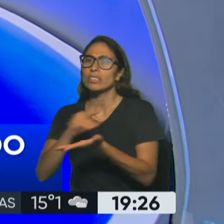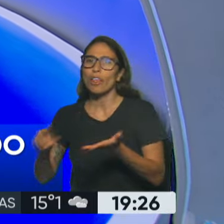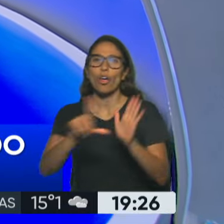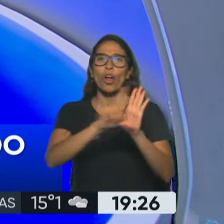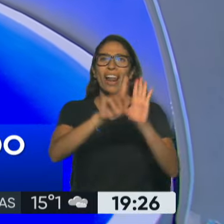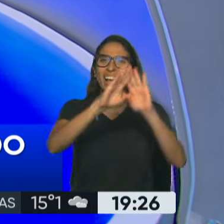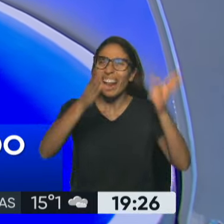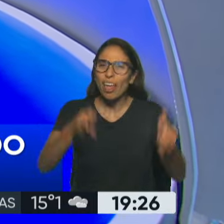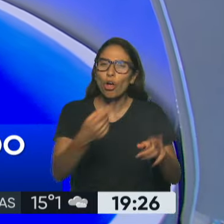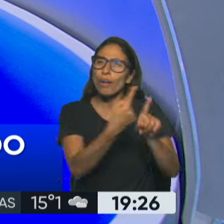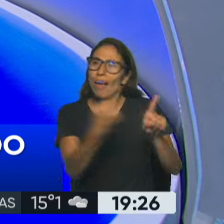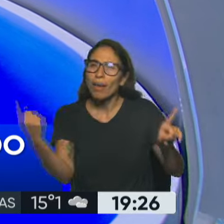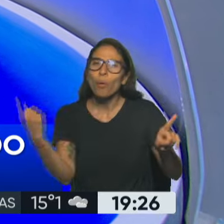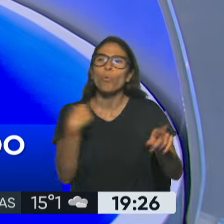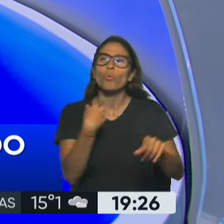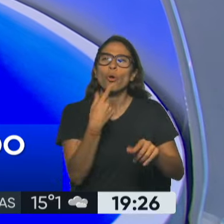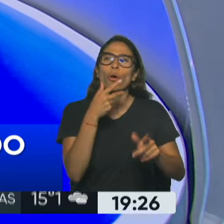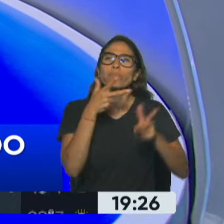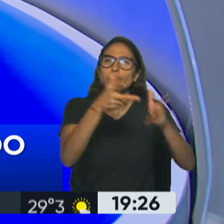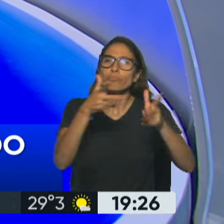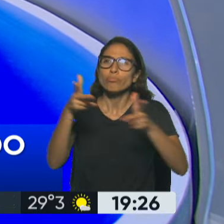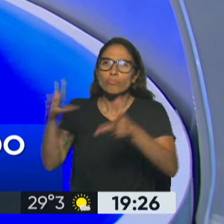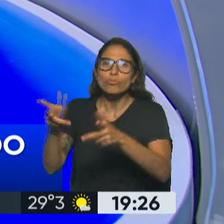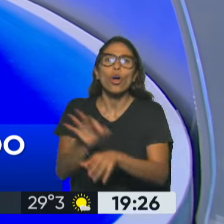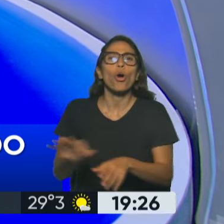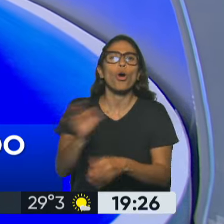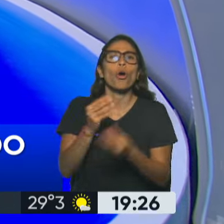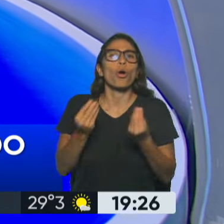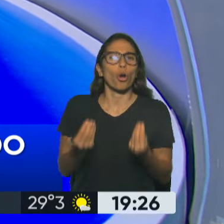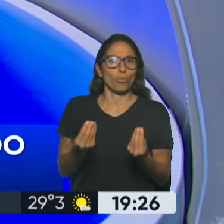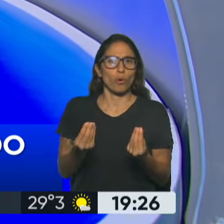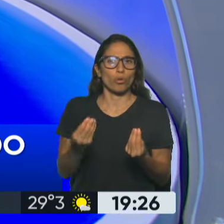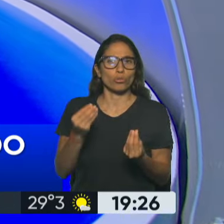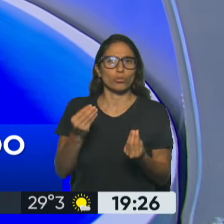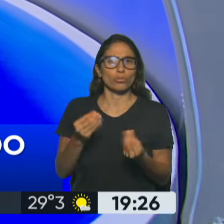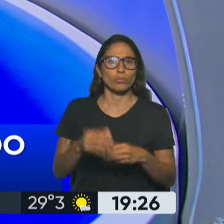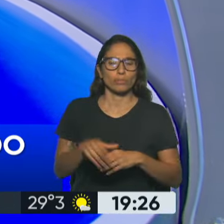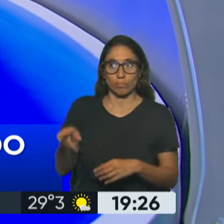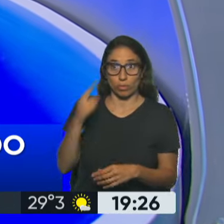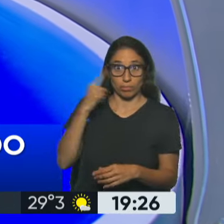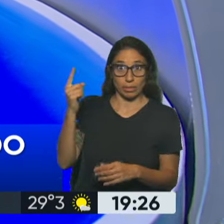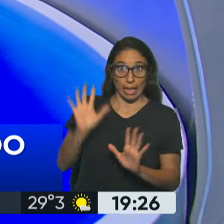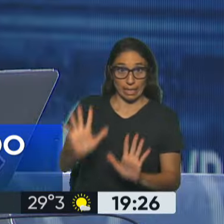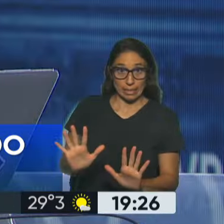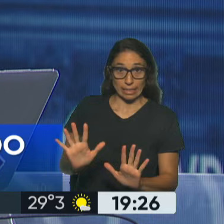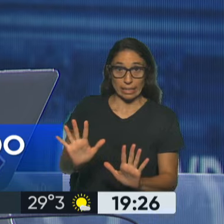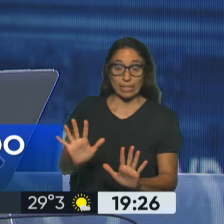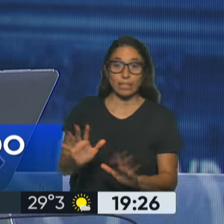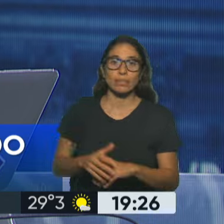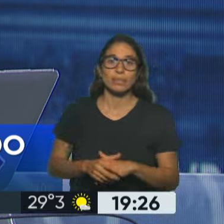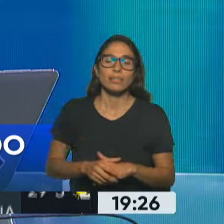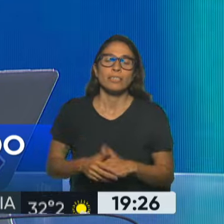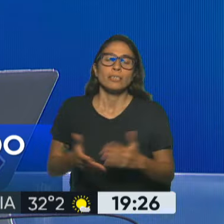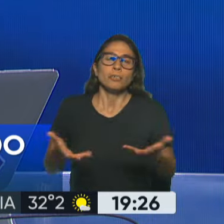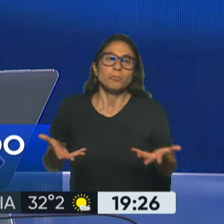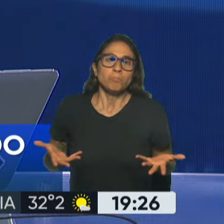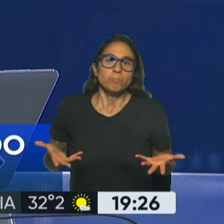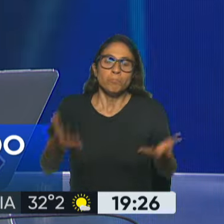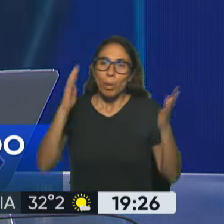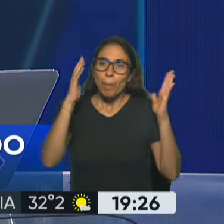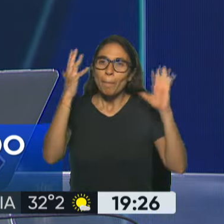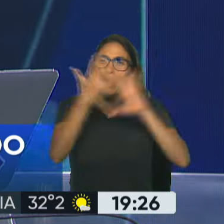este en el congreso en cuanto a la nueva aprobación de esta ley vos crees que haber un capítulo destinado a eso sí él tiene que el desafío de